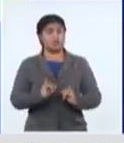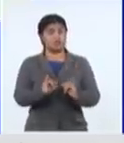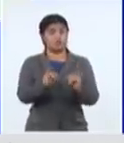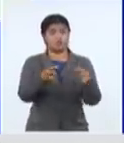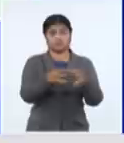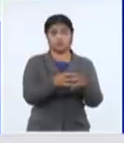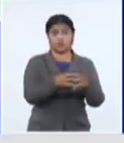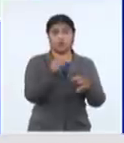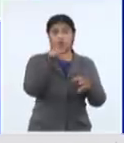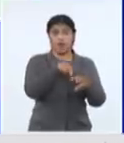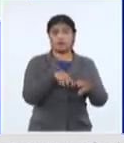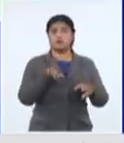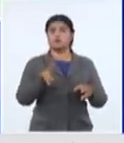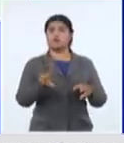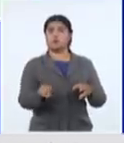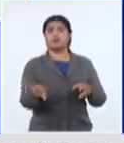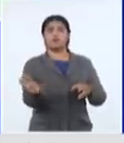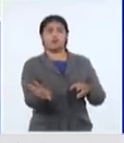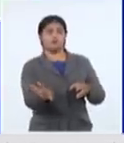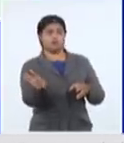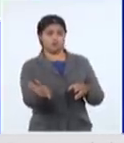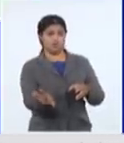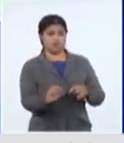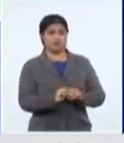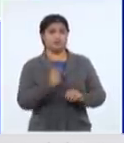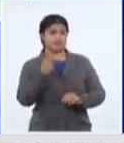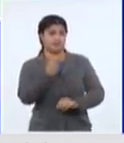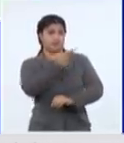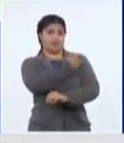de los vacunables con segunda, el